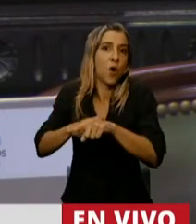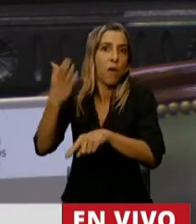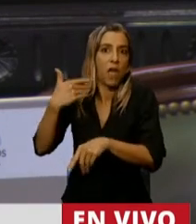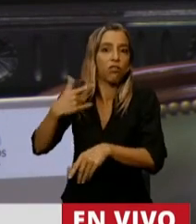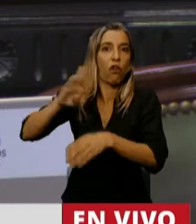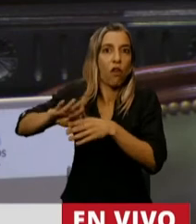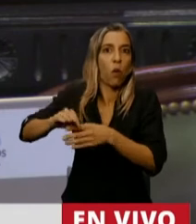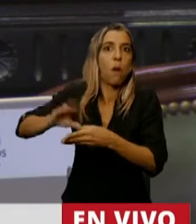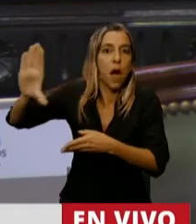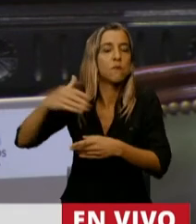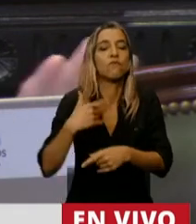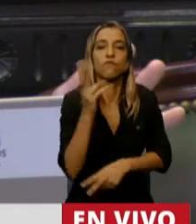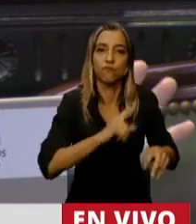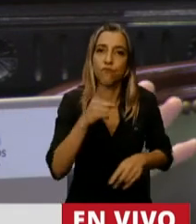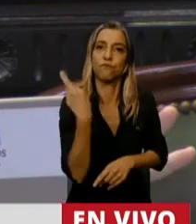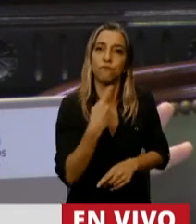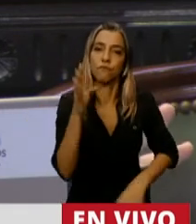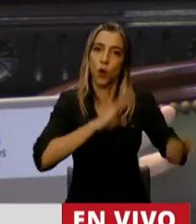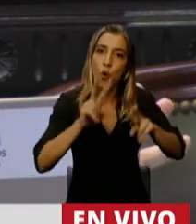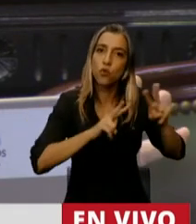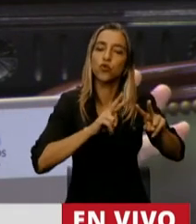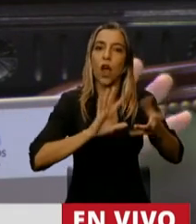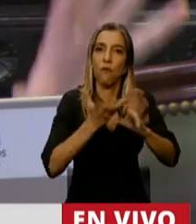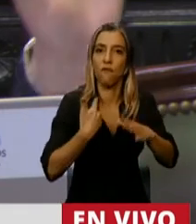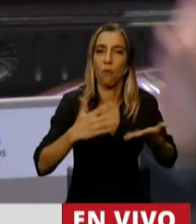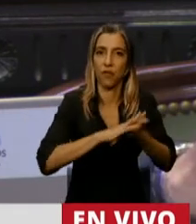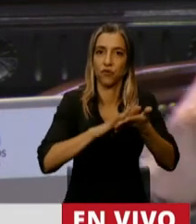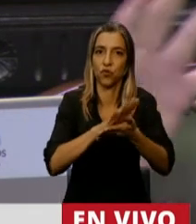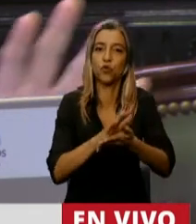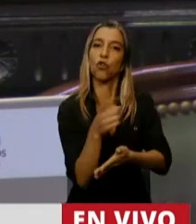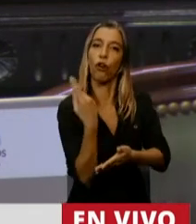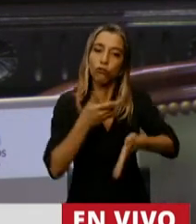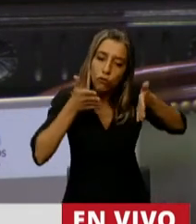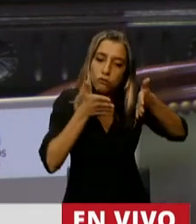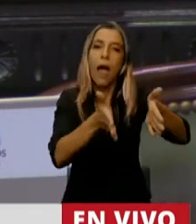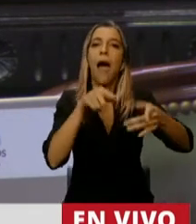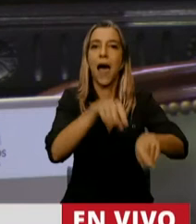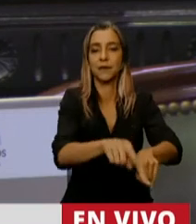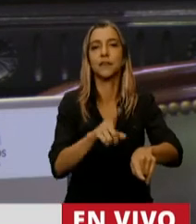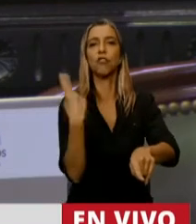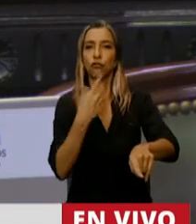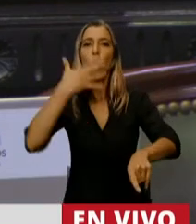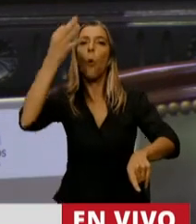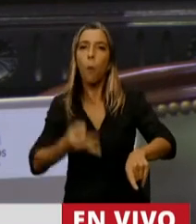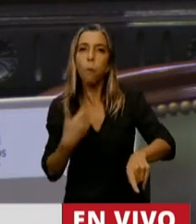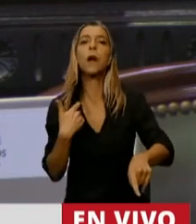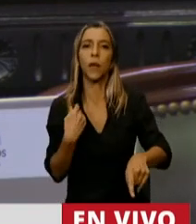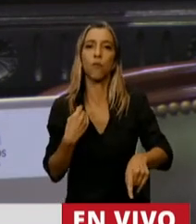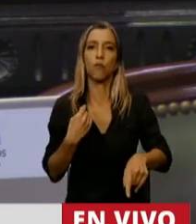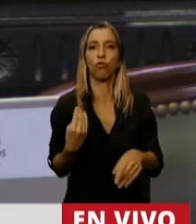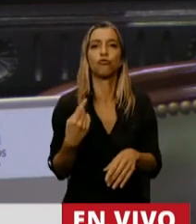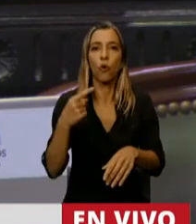recinto. Nosotros vamos en un camino completamente distinto. Además de cumplir con nuestro proceso electoral y el contrato electoral de nuestro